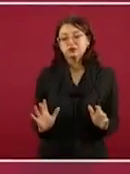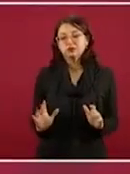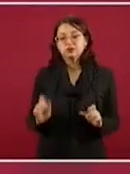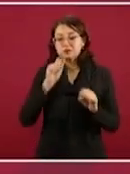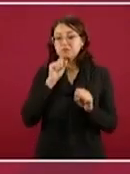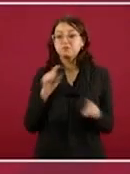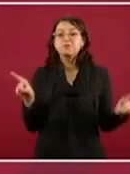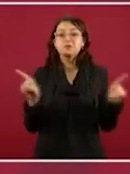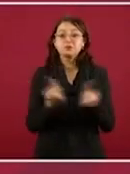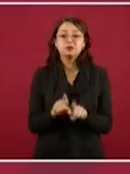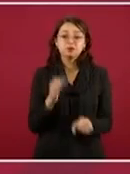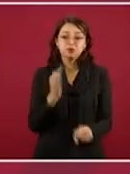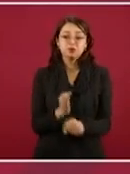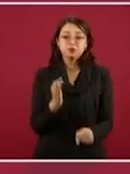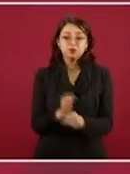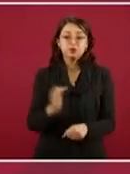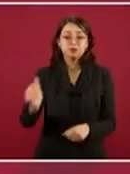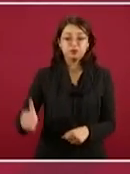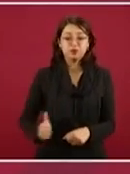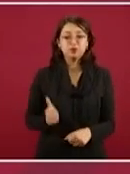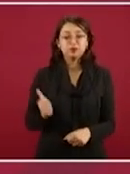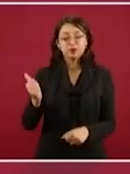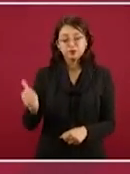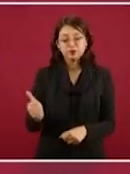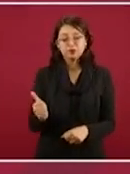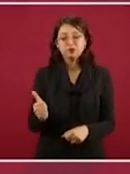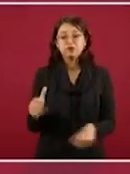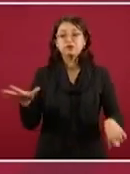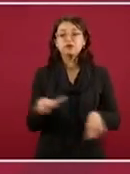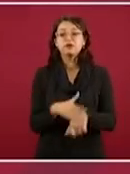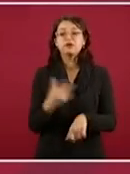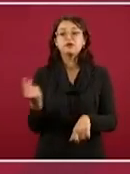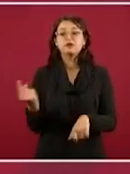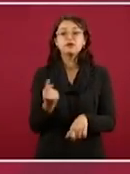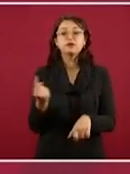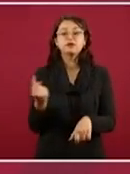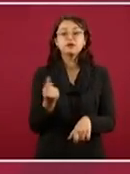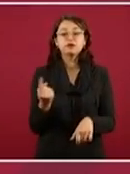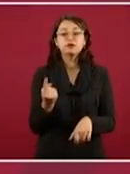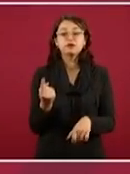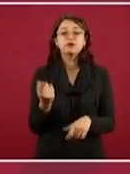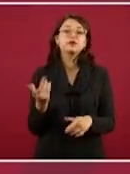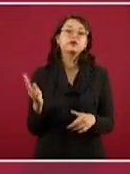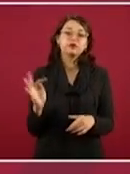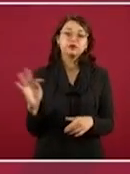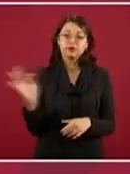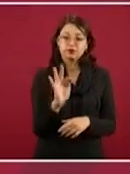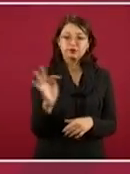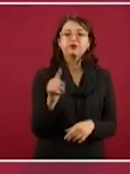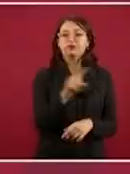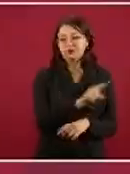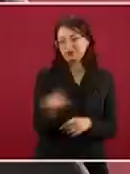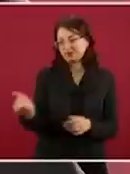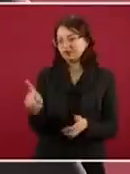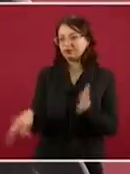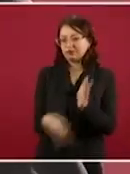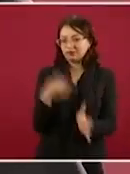para comentarlo, porque seguramente me lo iban a preguntar.